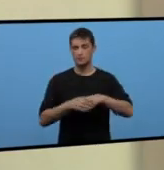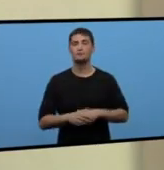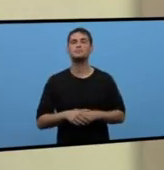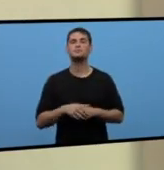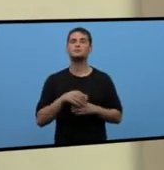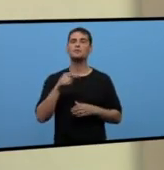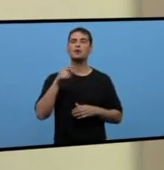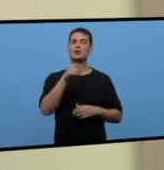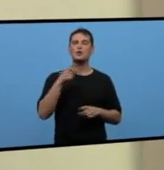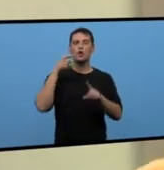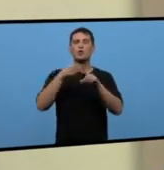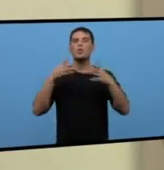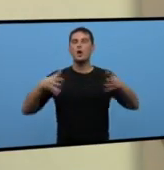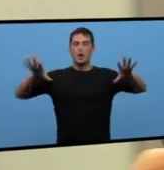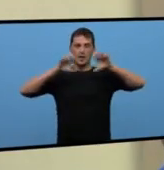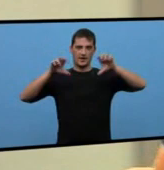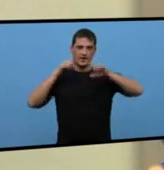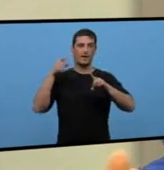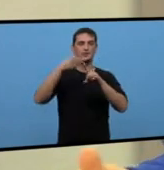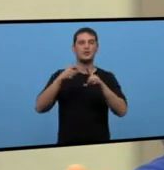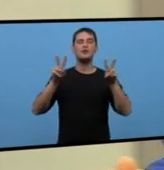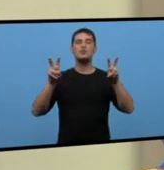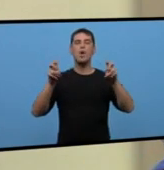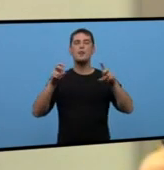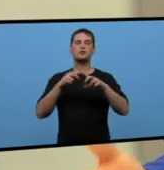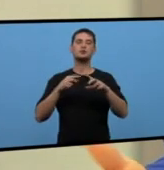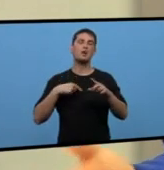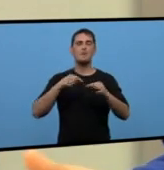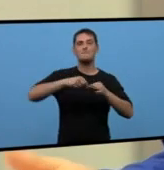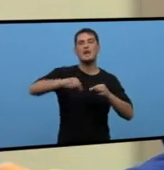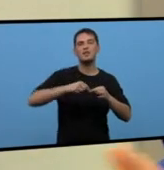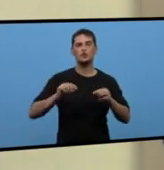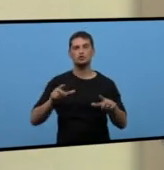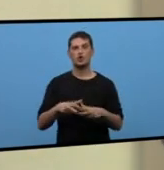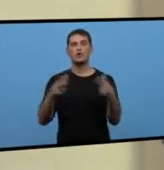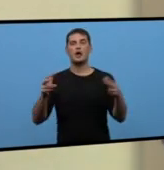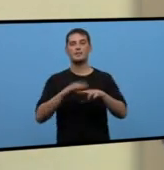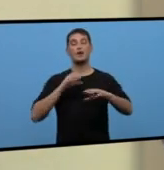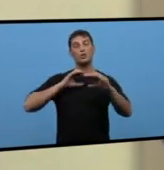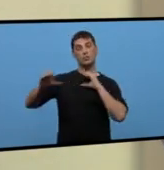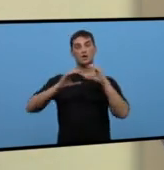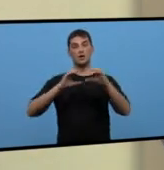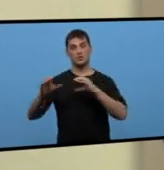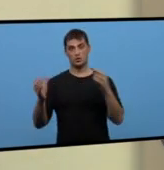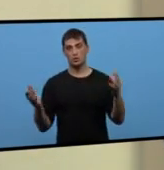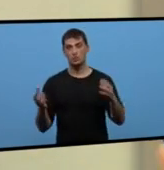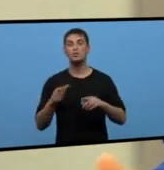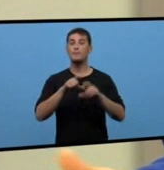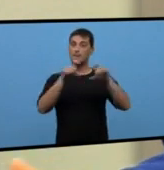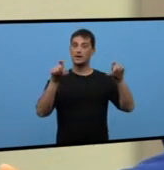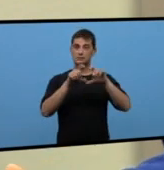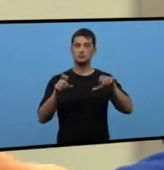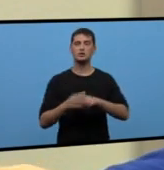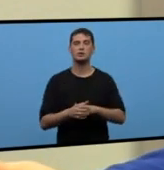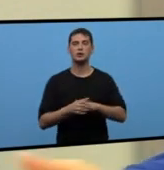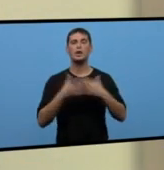que aprender a utilizar os novos medios sociales como un novo canal de comunicación de estas empresas e,